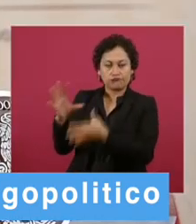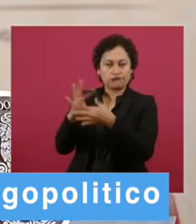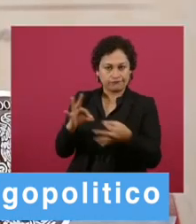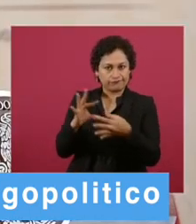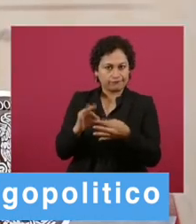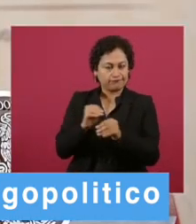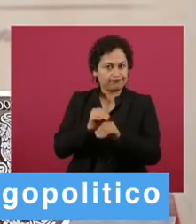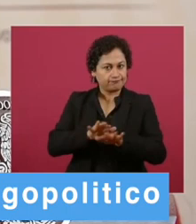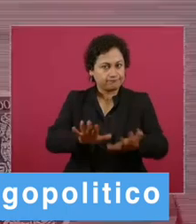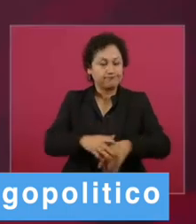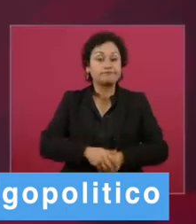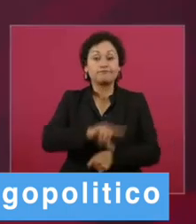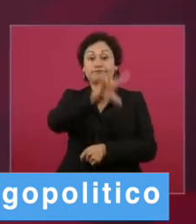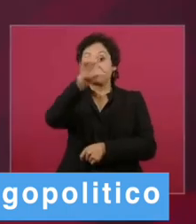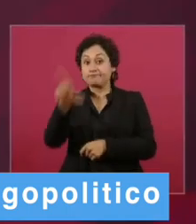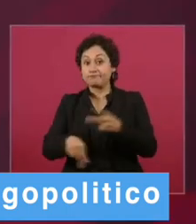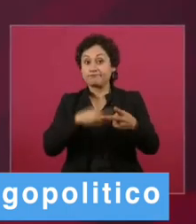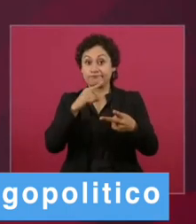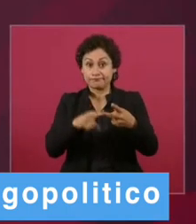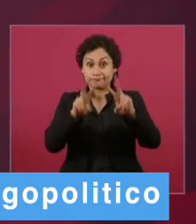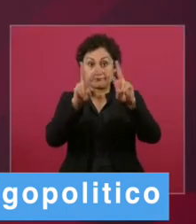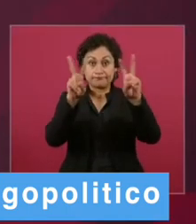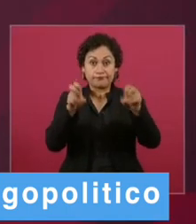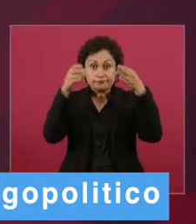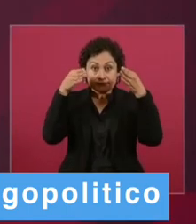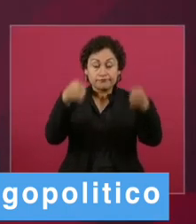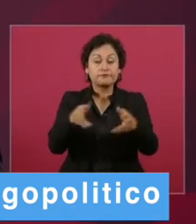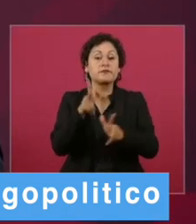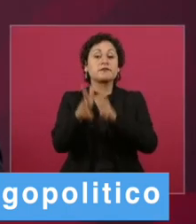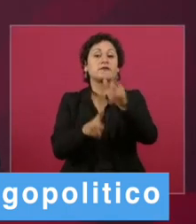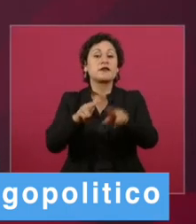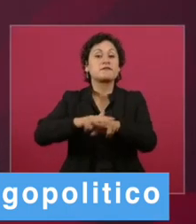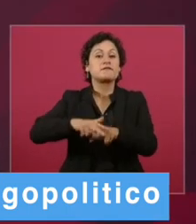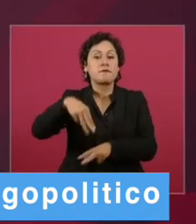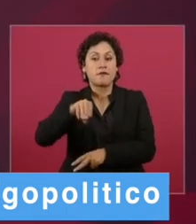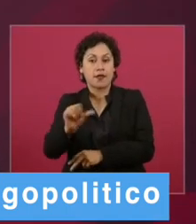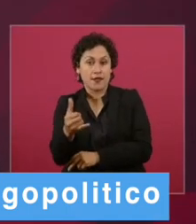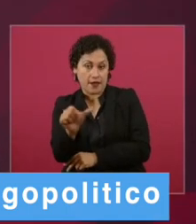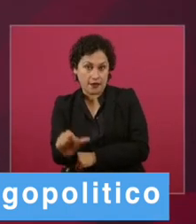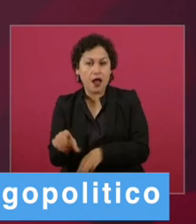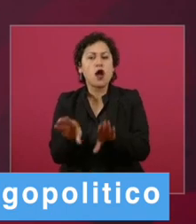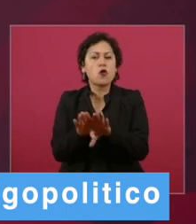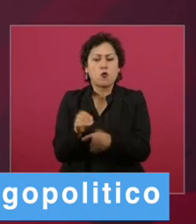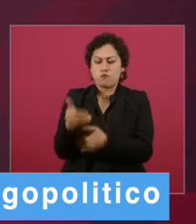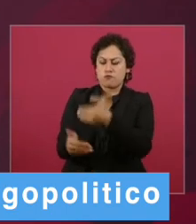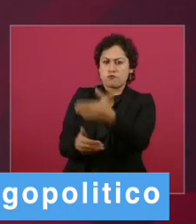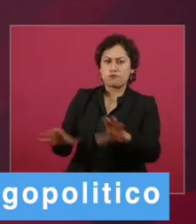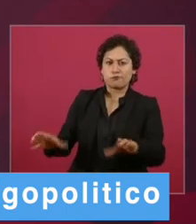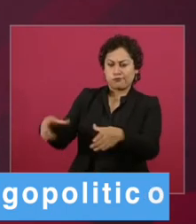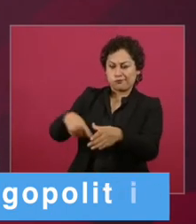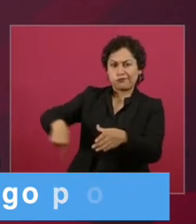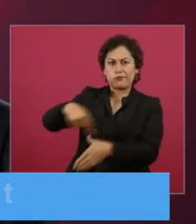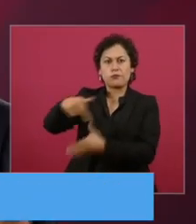Salvador 2023 y reconoce, dejaron muy bien parado a nuestro país. Los atletas obtuvieron el liderato del medallero con